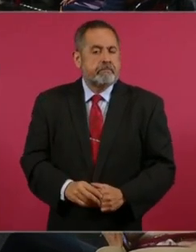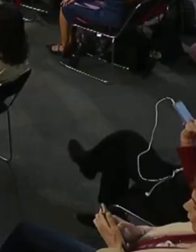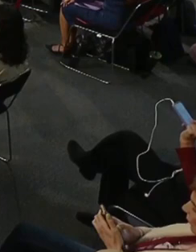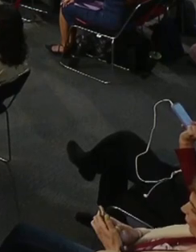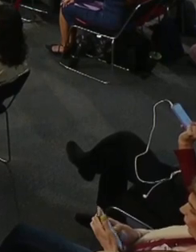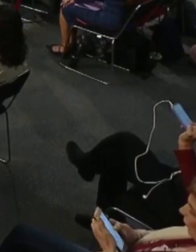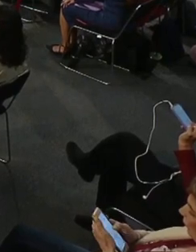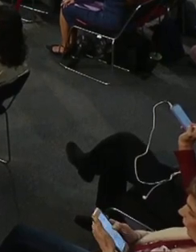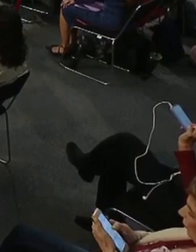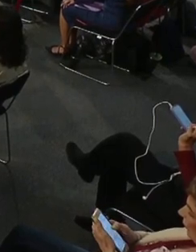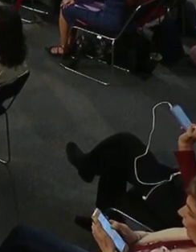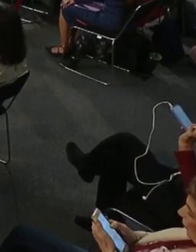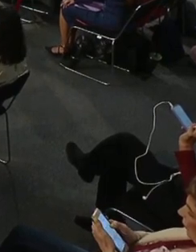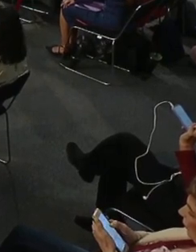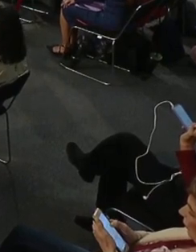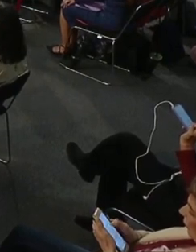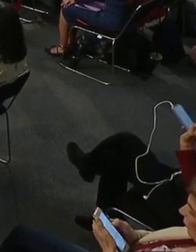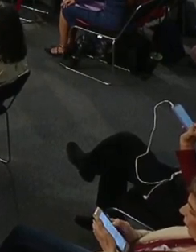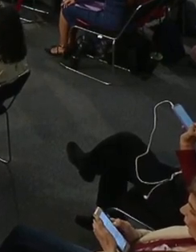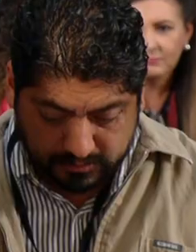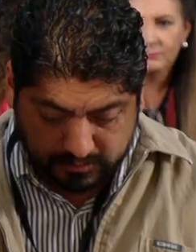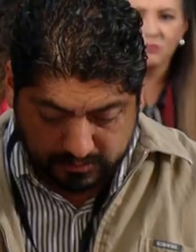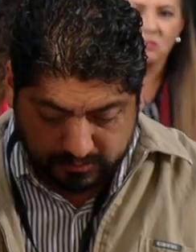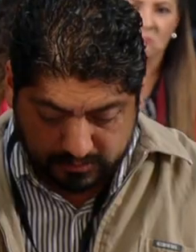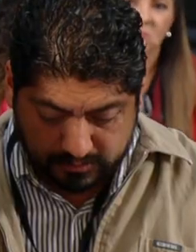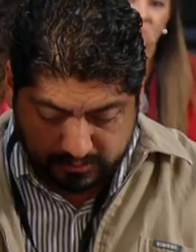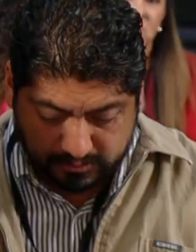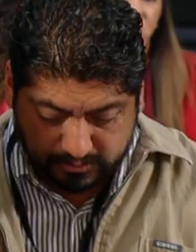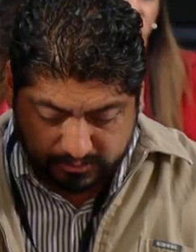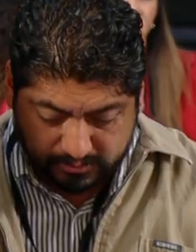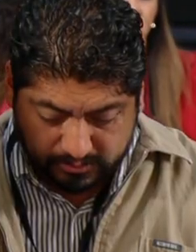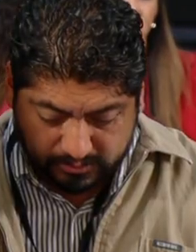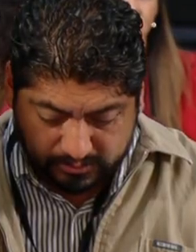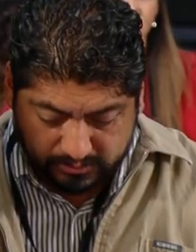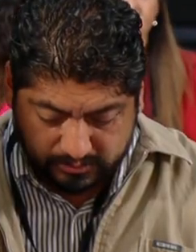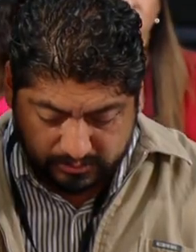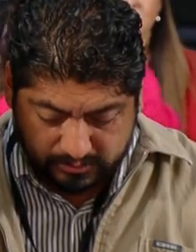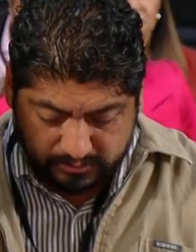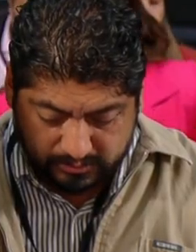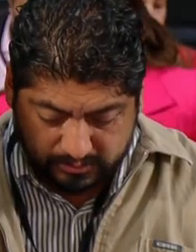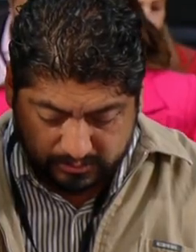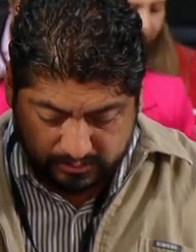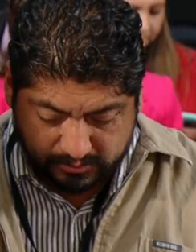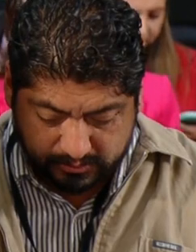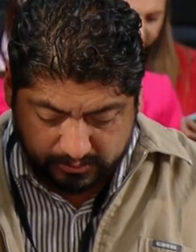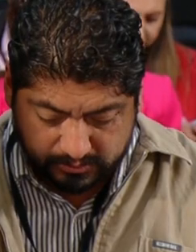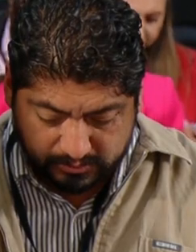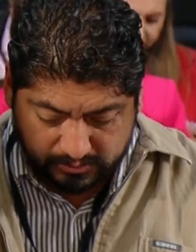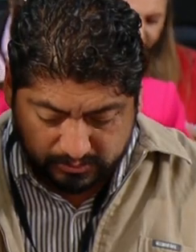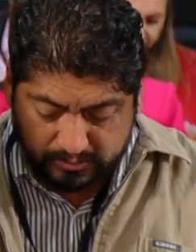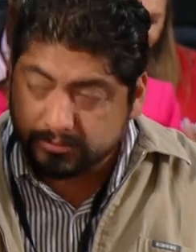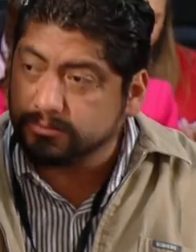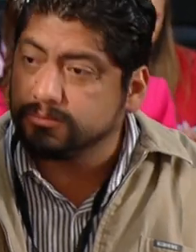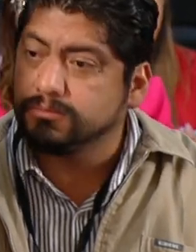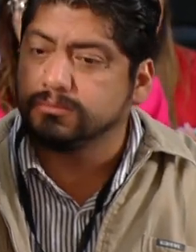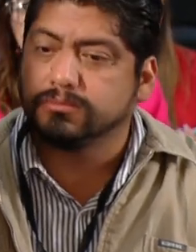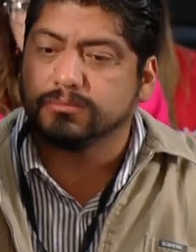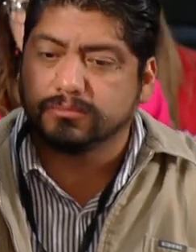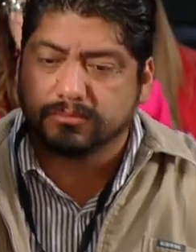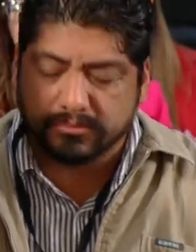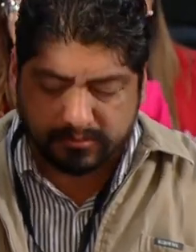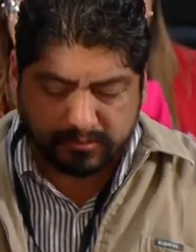11 jóvenes que se encontraban en la fase de entrenamiento para entrar a la Guardia Nacional, pues se los llevó las